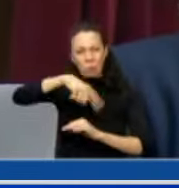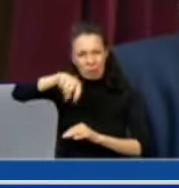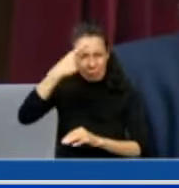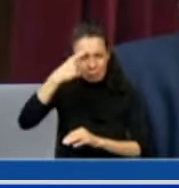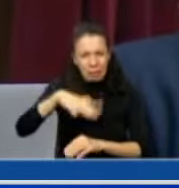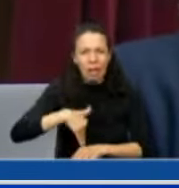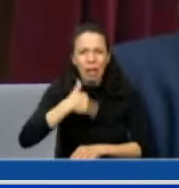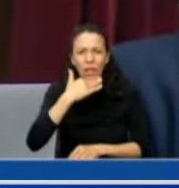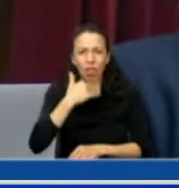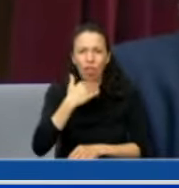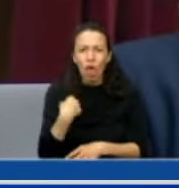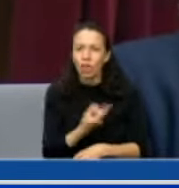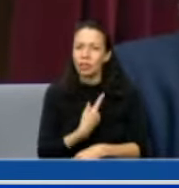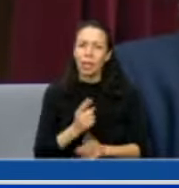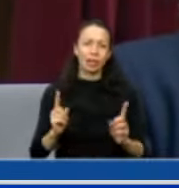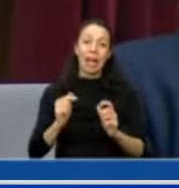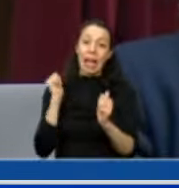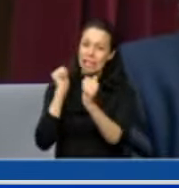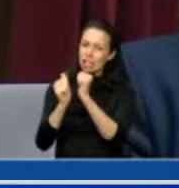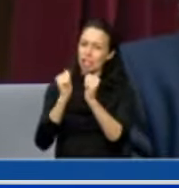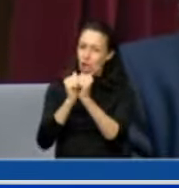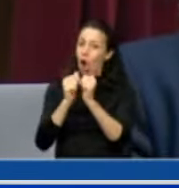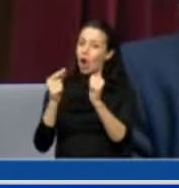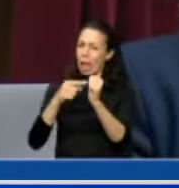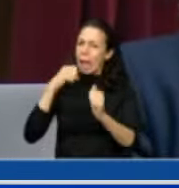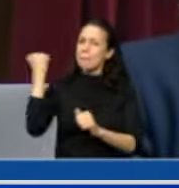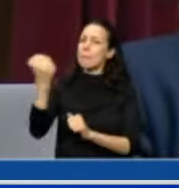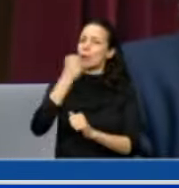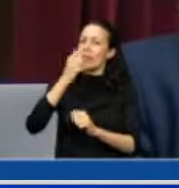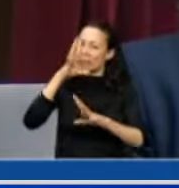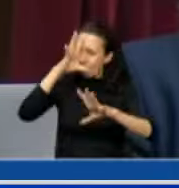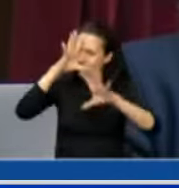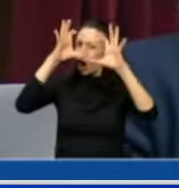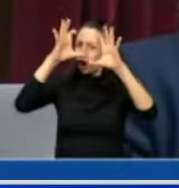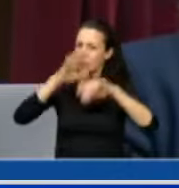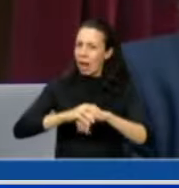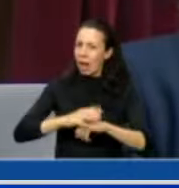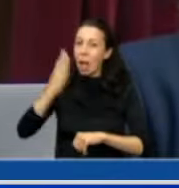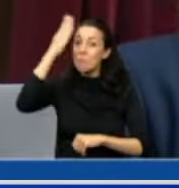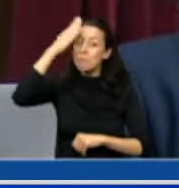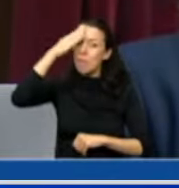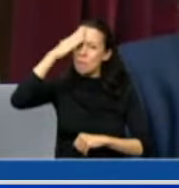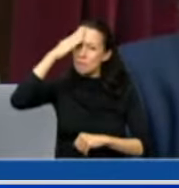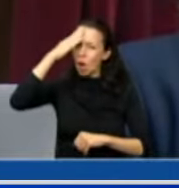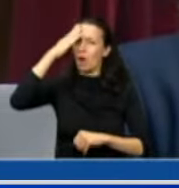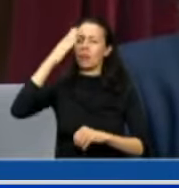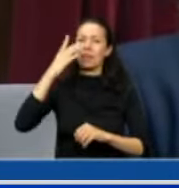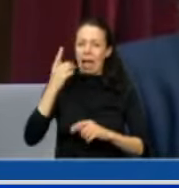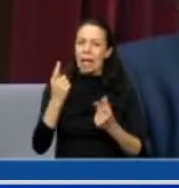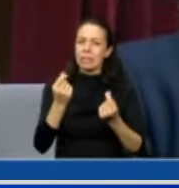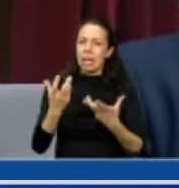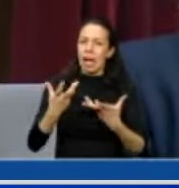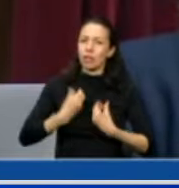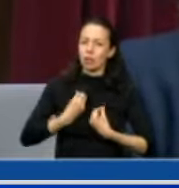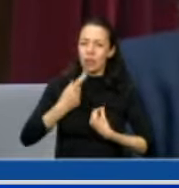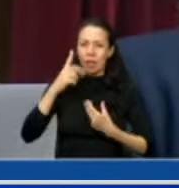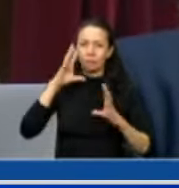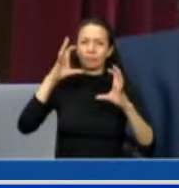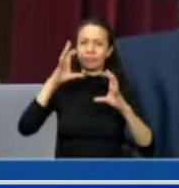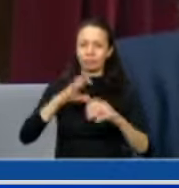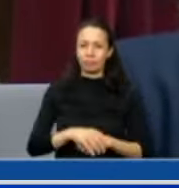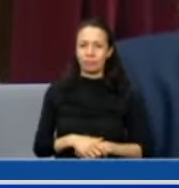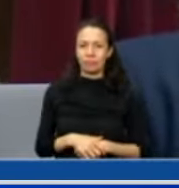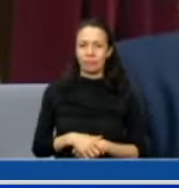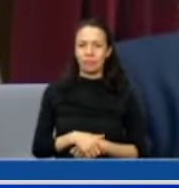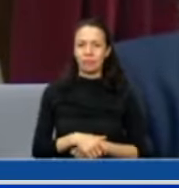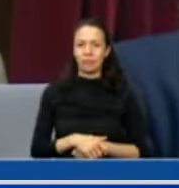bastante más estratega políticamente de lo que se muestra antipolítico. Sin ninguna duda, además, conservador